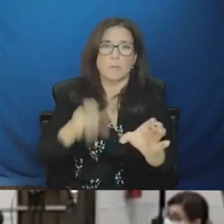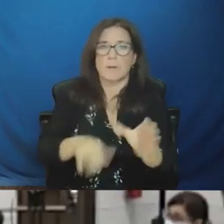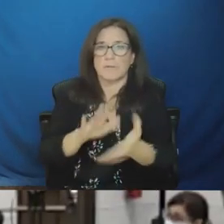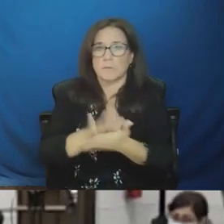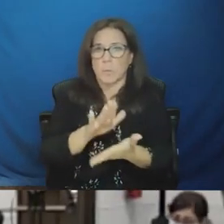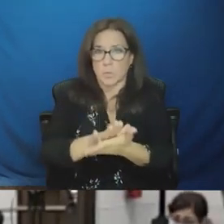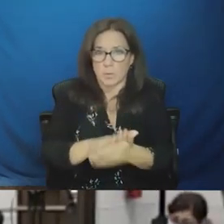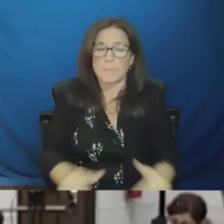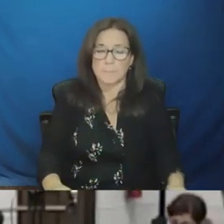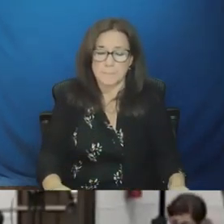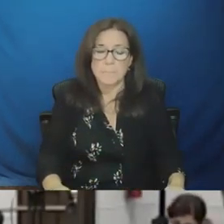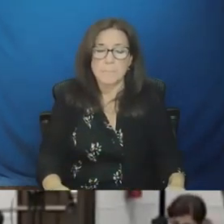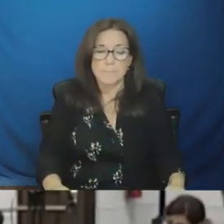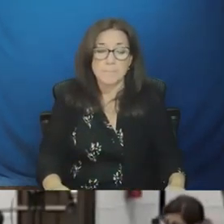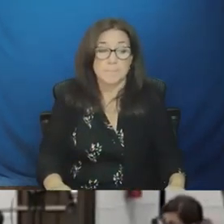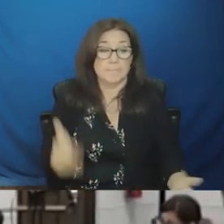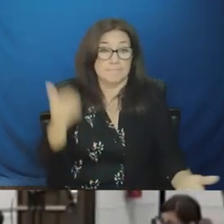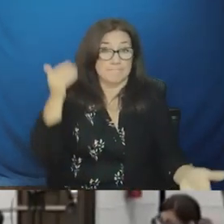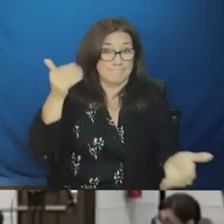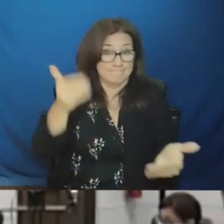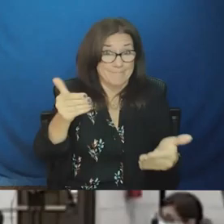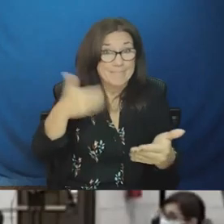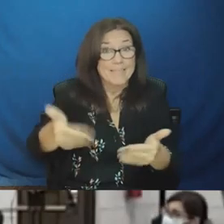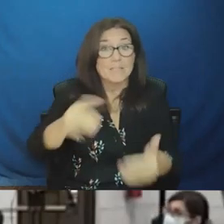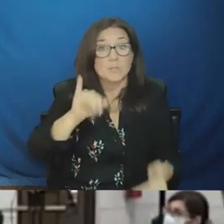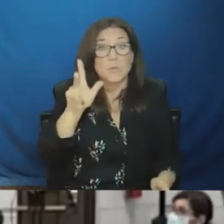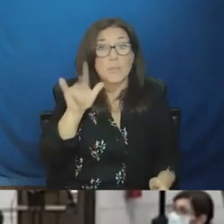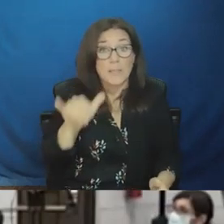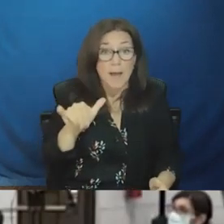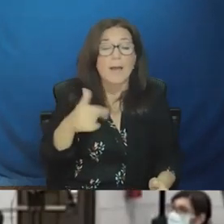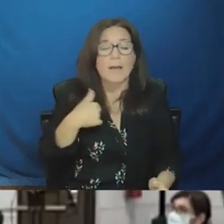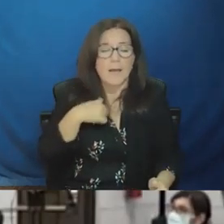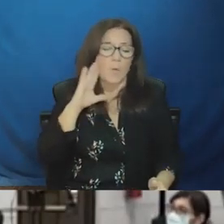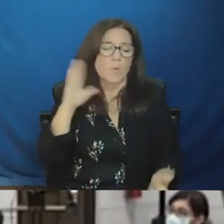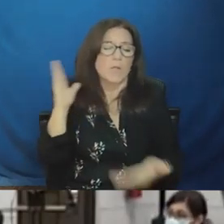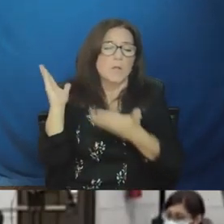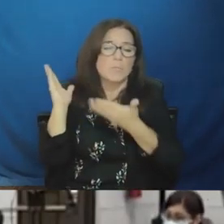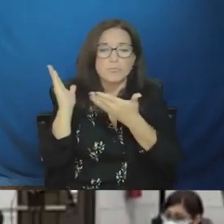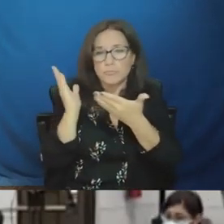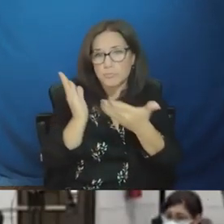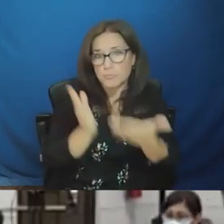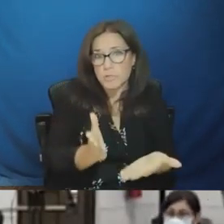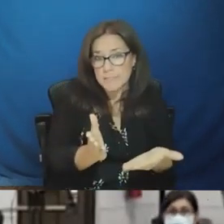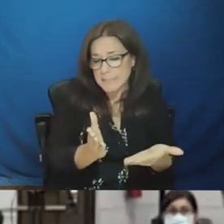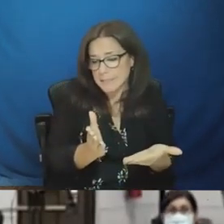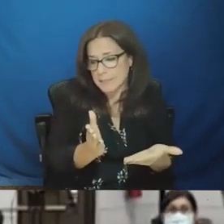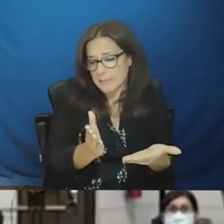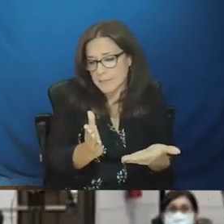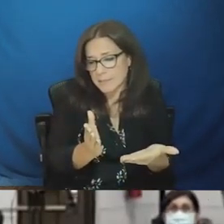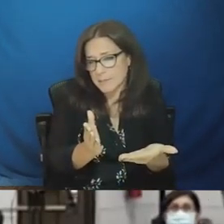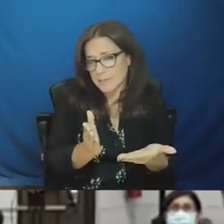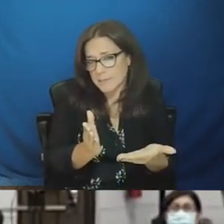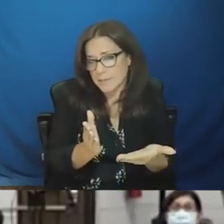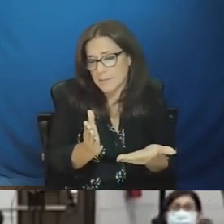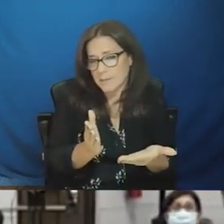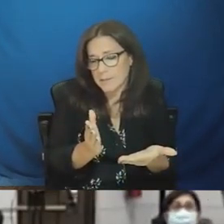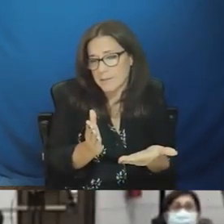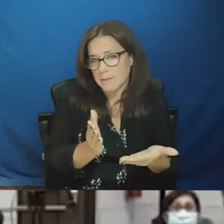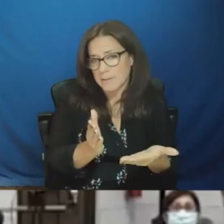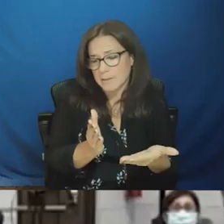mayor posibilidad de salirse de la escuela en julio y voy a traerlos